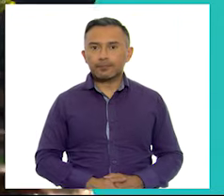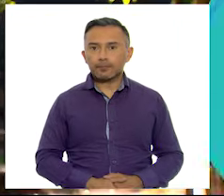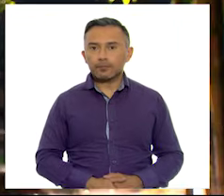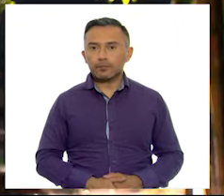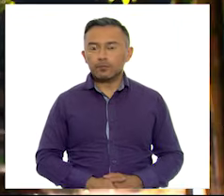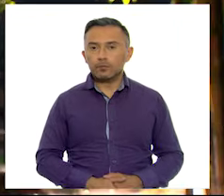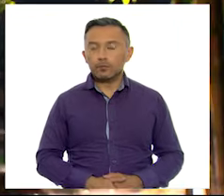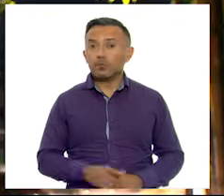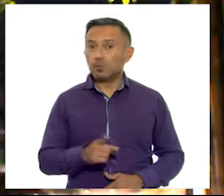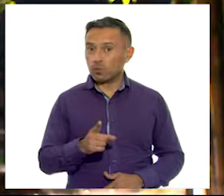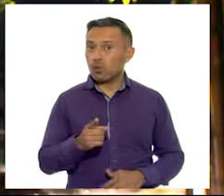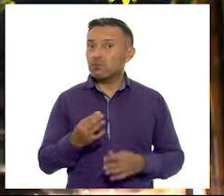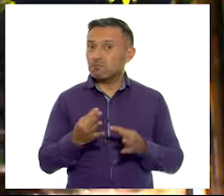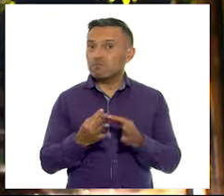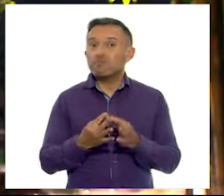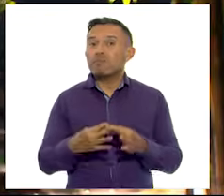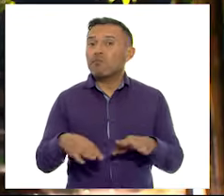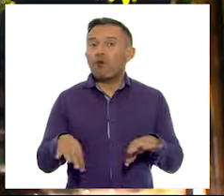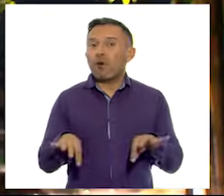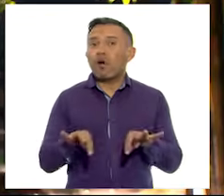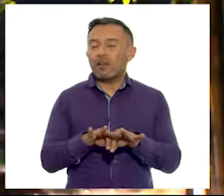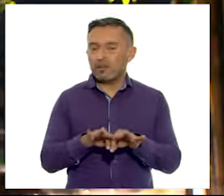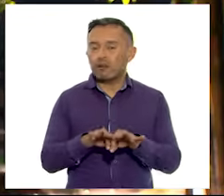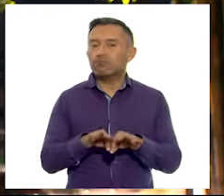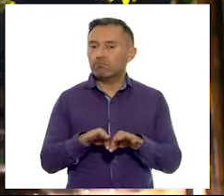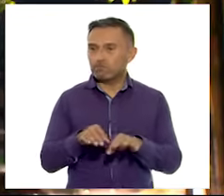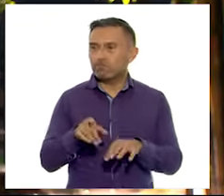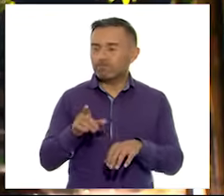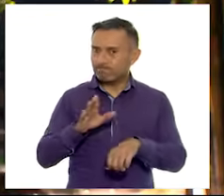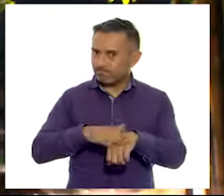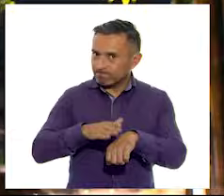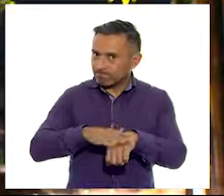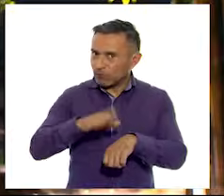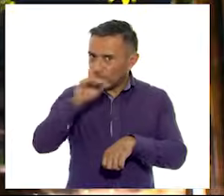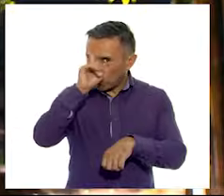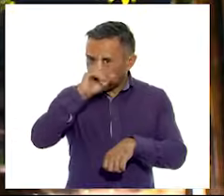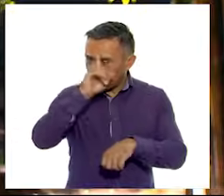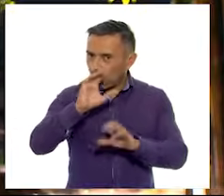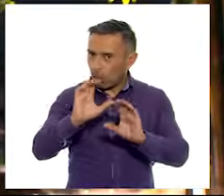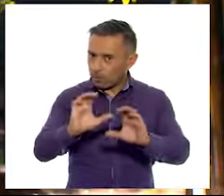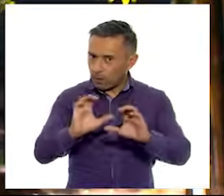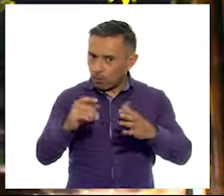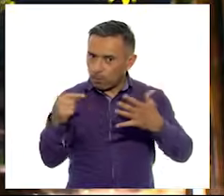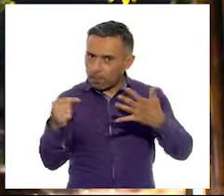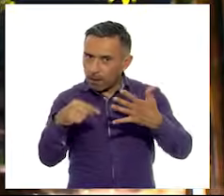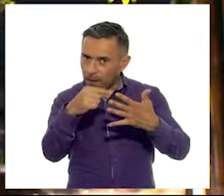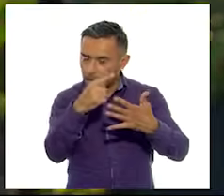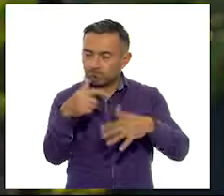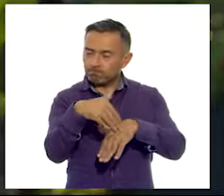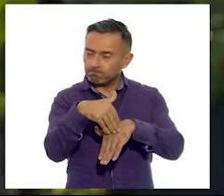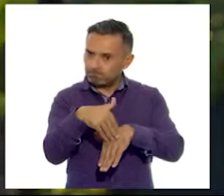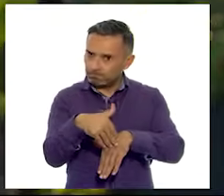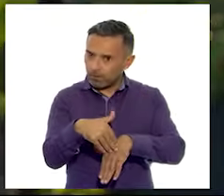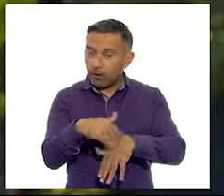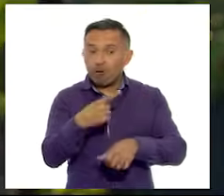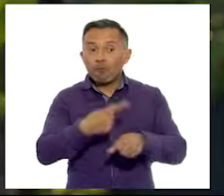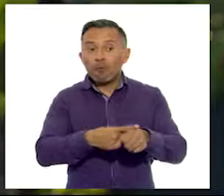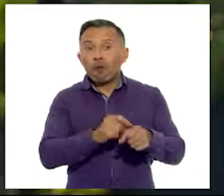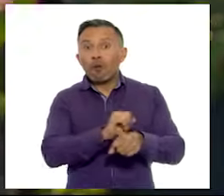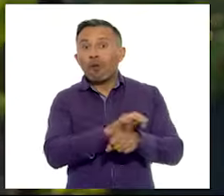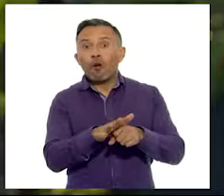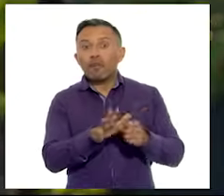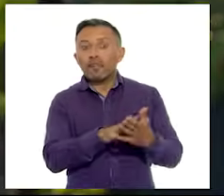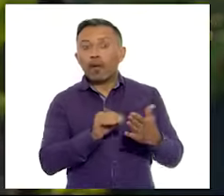Es muy importante continuar con las recomendaciones para evitar contagios de COVID. Trata de